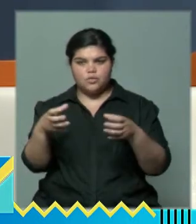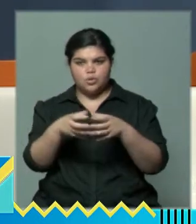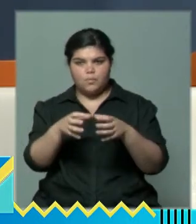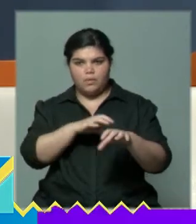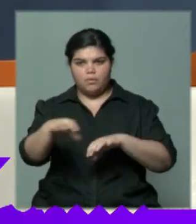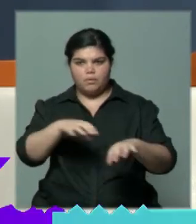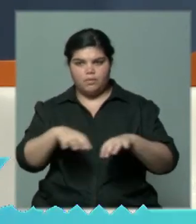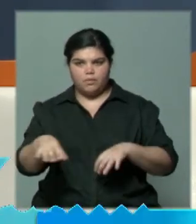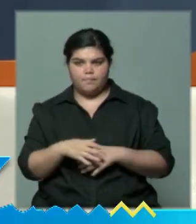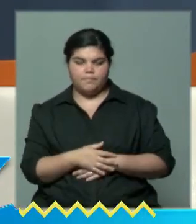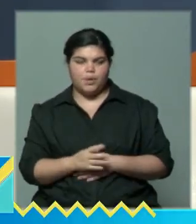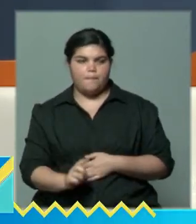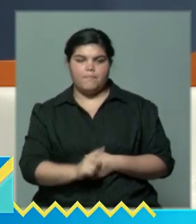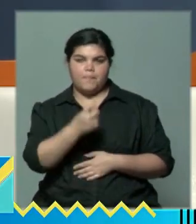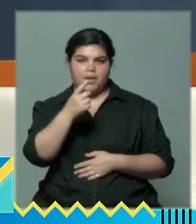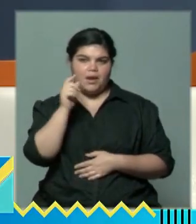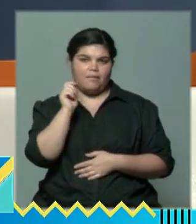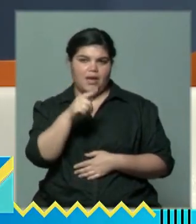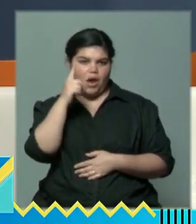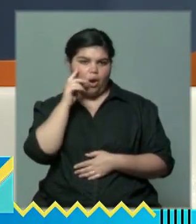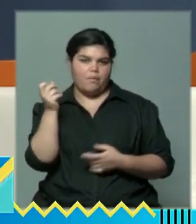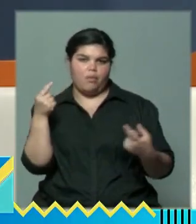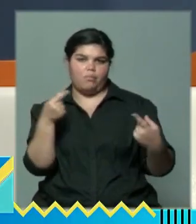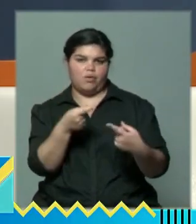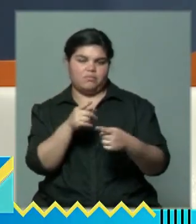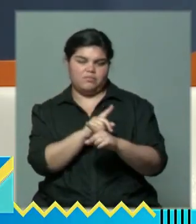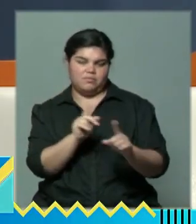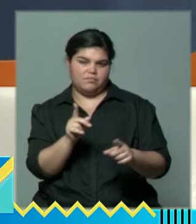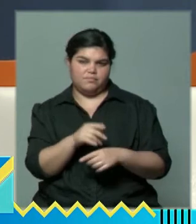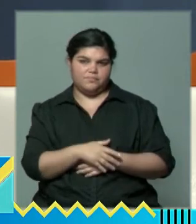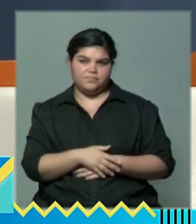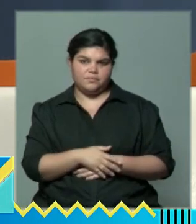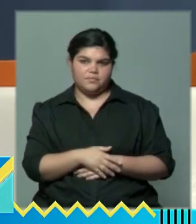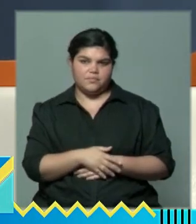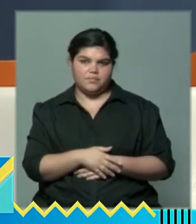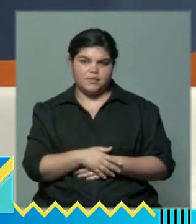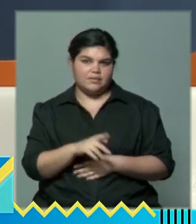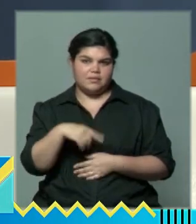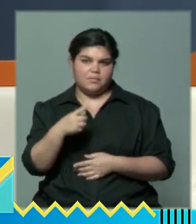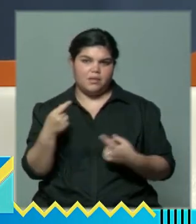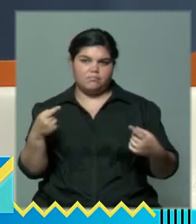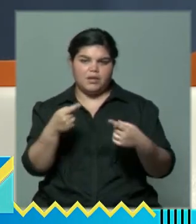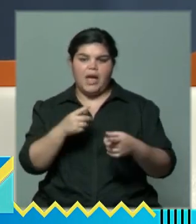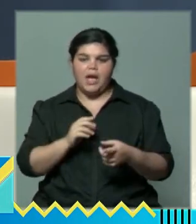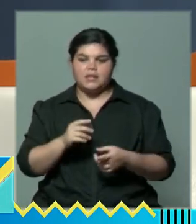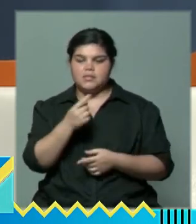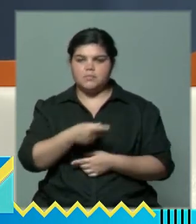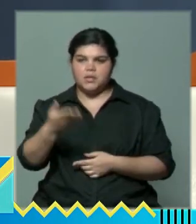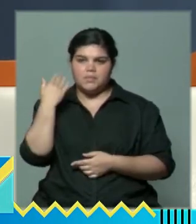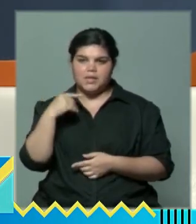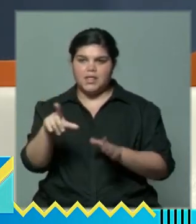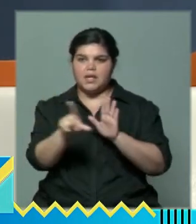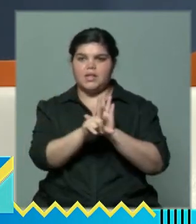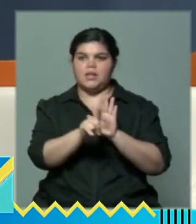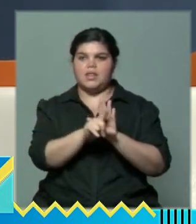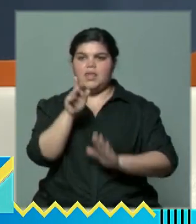que Marcos planteó una disidencia, ni que Guillermo planteó una disidencia. La semana pasada se votó ley de tránsito,